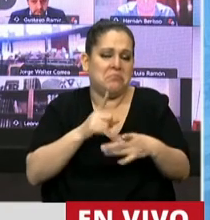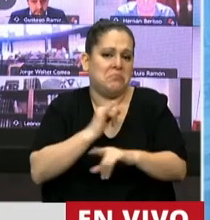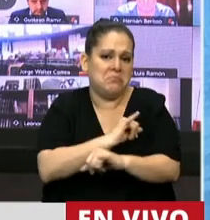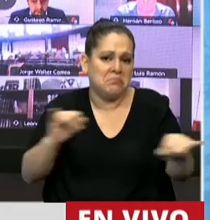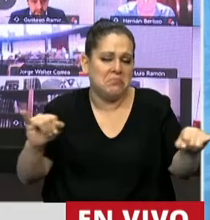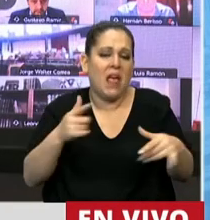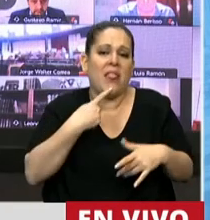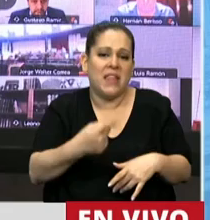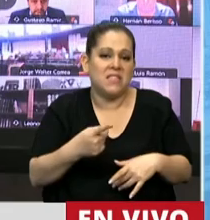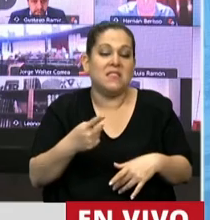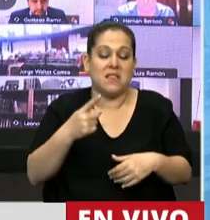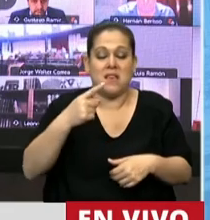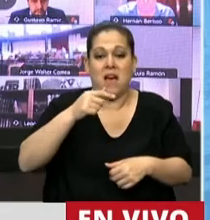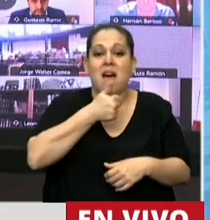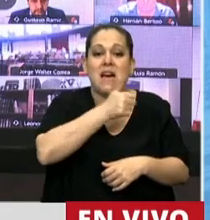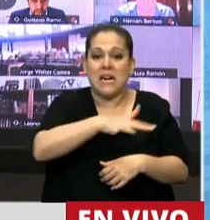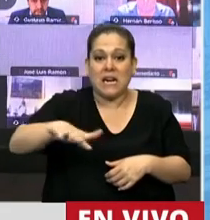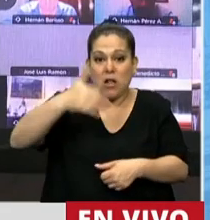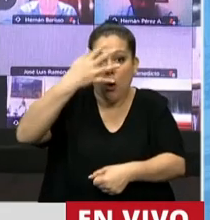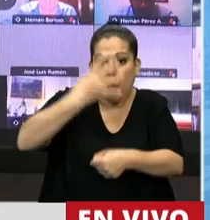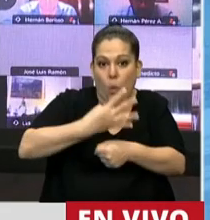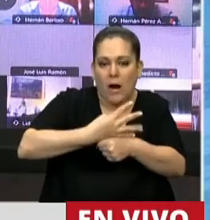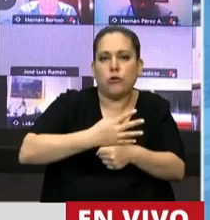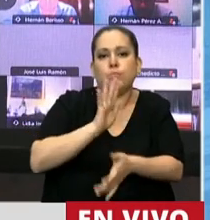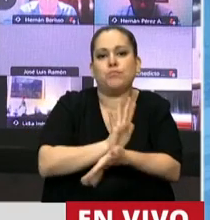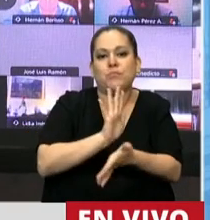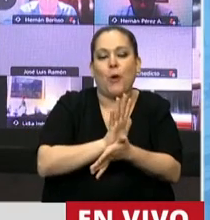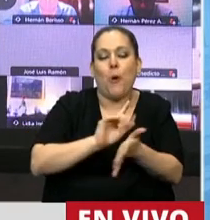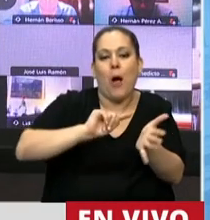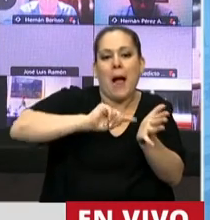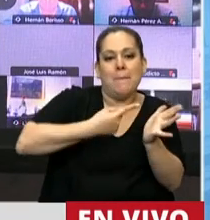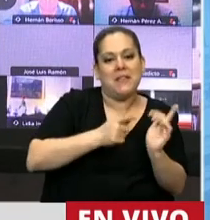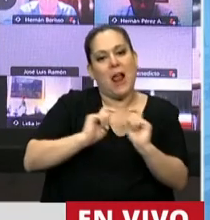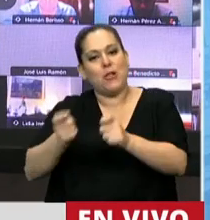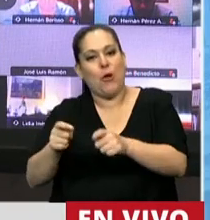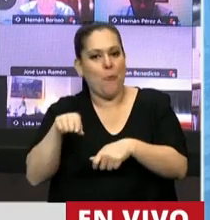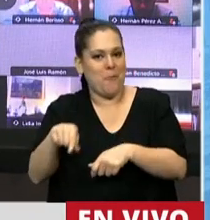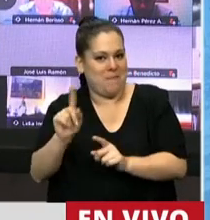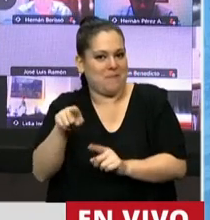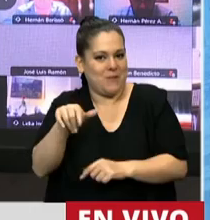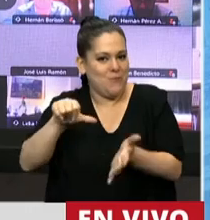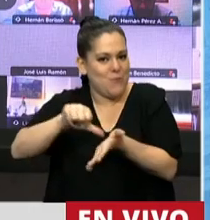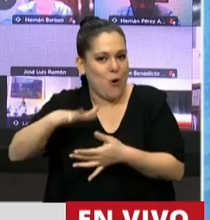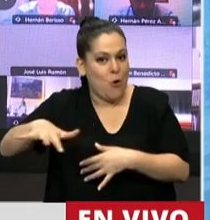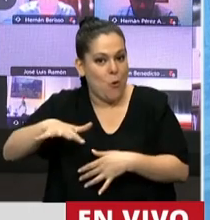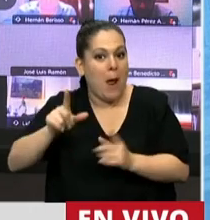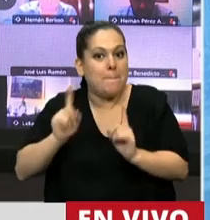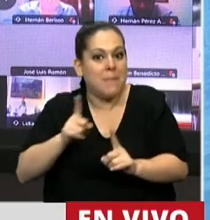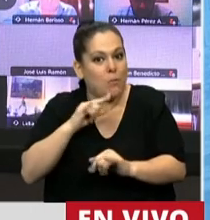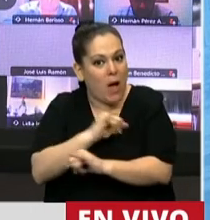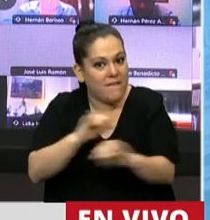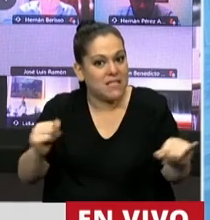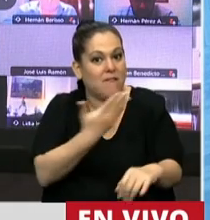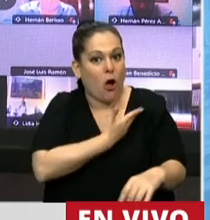barrio 4º capital alterna de la provincia al mismo tiempo que comprometía a su gobierno a